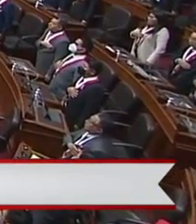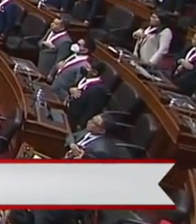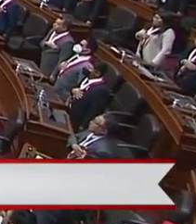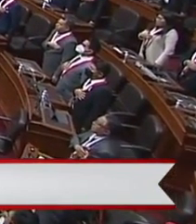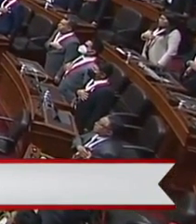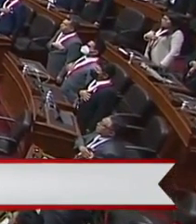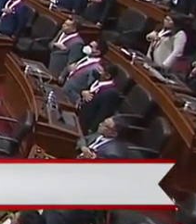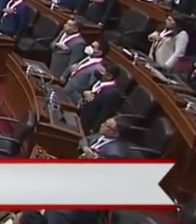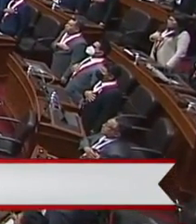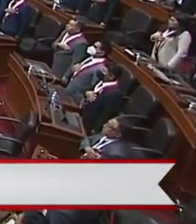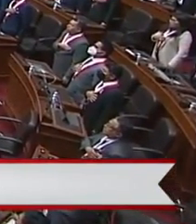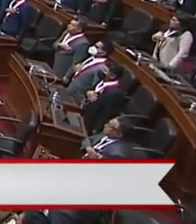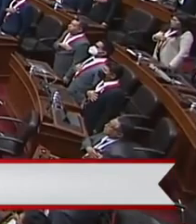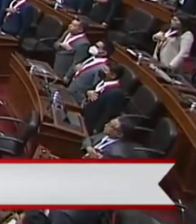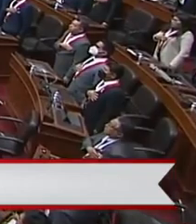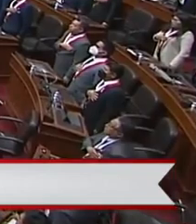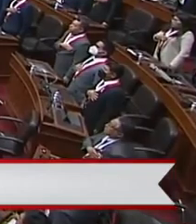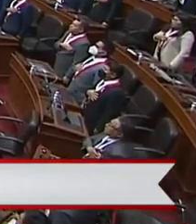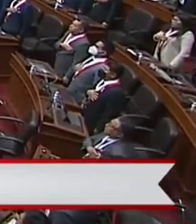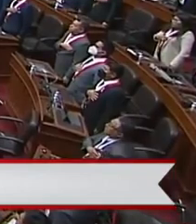ser libres.